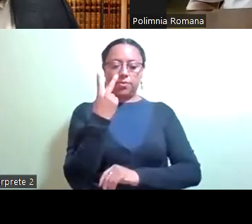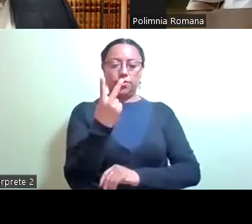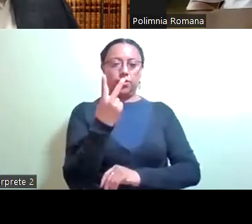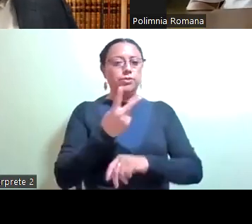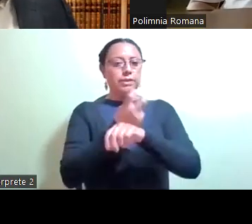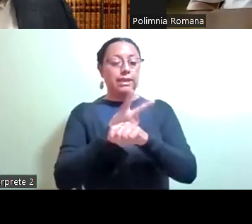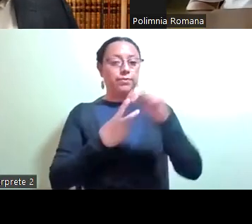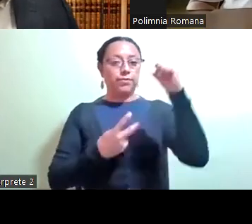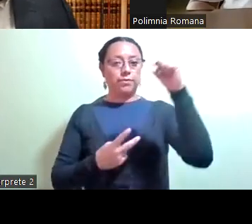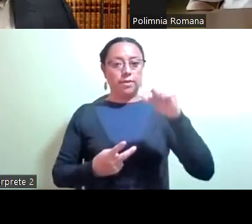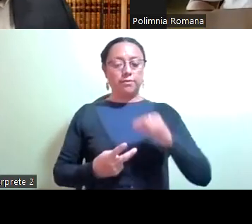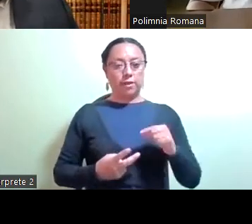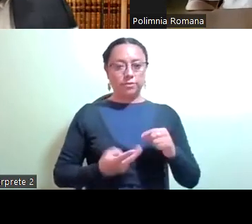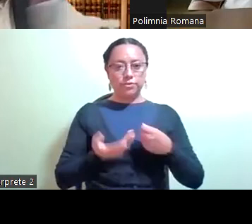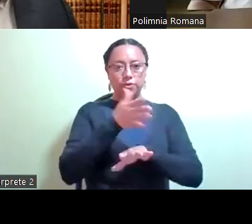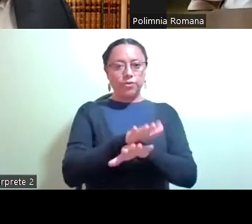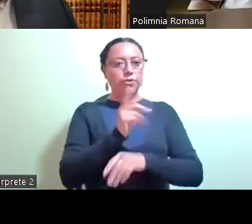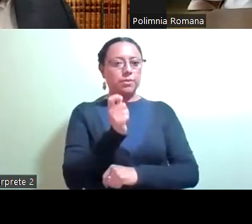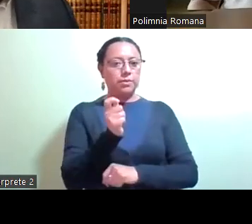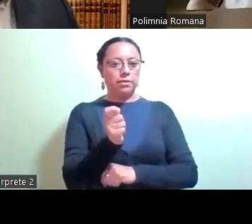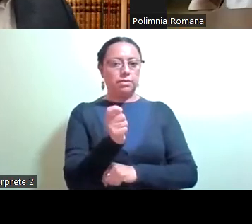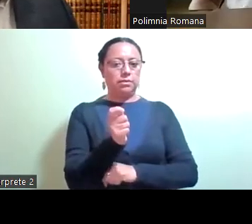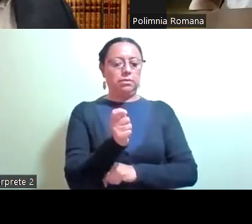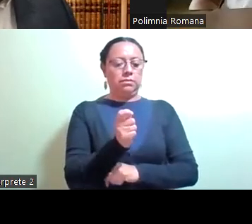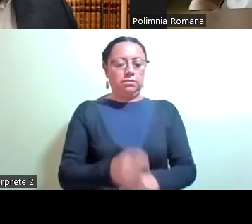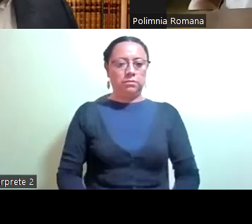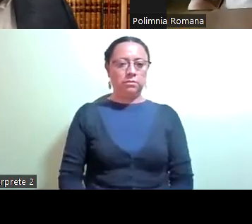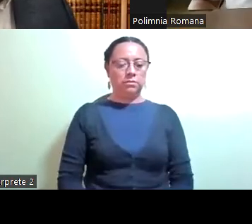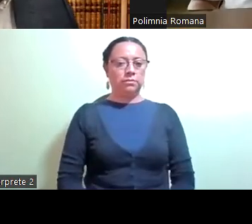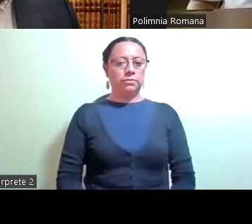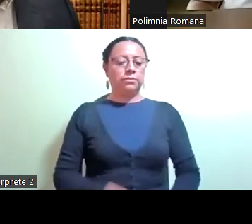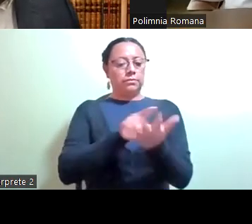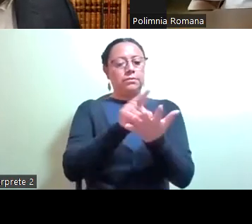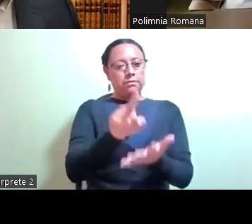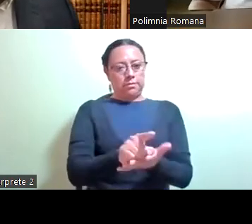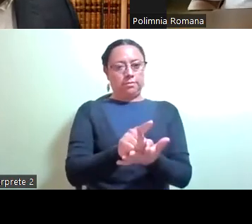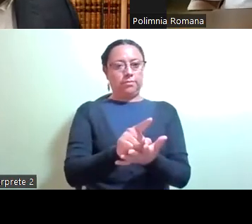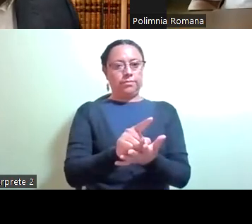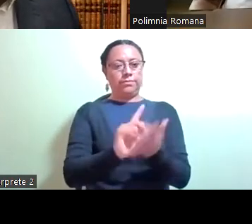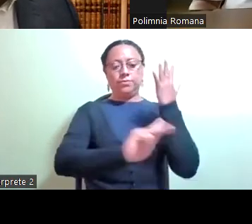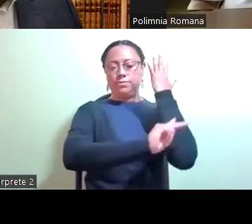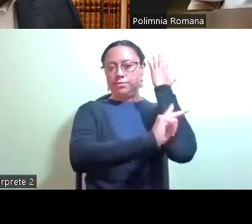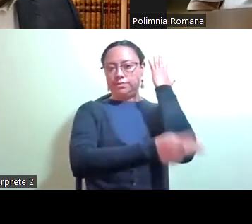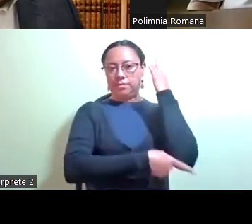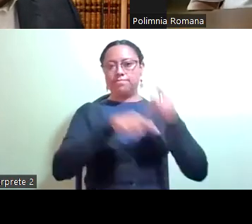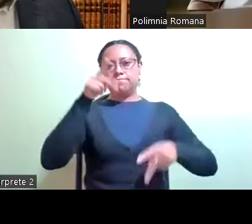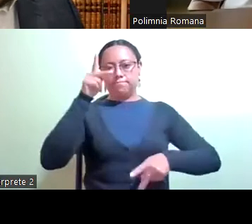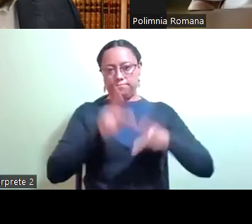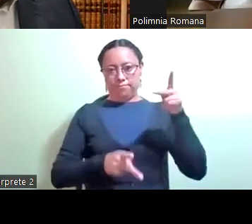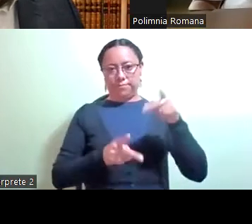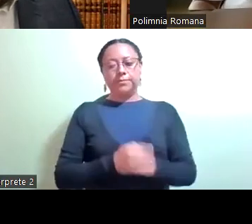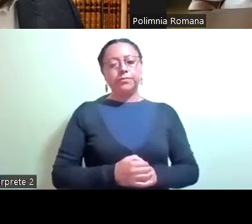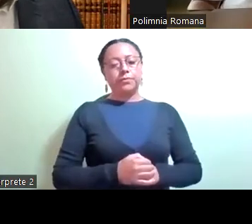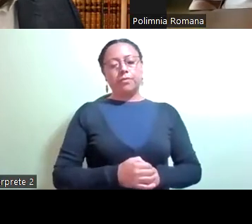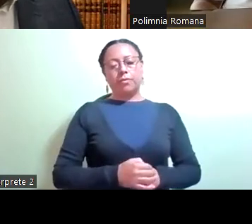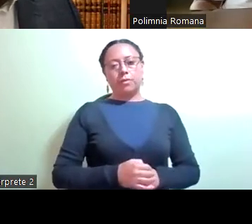fracción sobre el digamos, derecho a la interrupción al embarazo, porque lo que dice la propuesta final es que en la